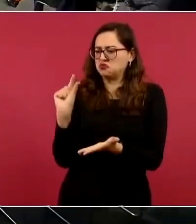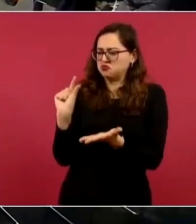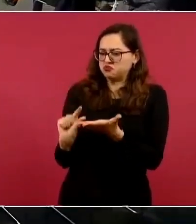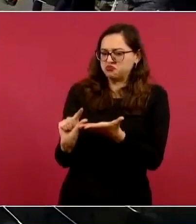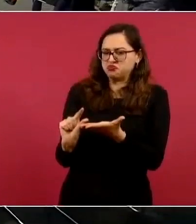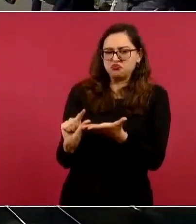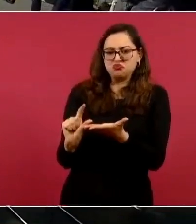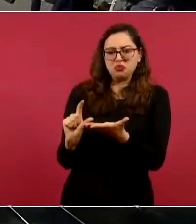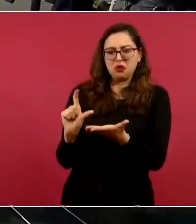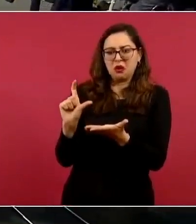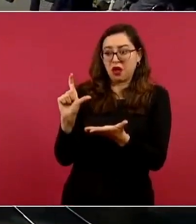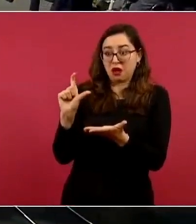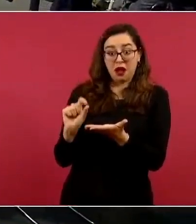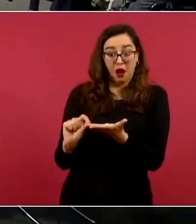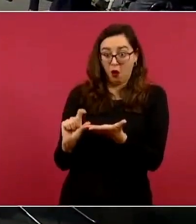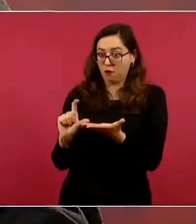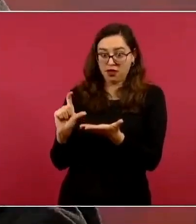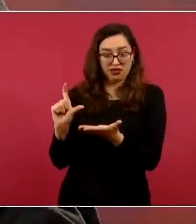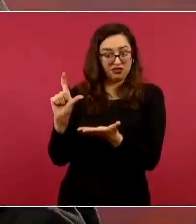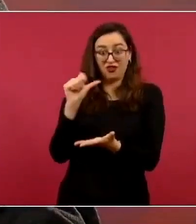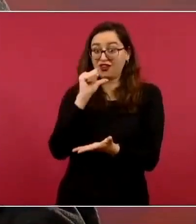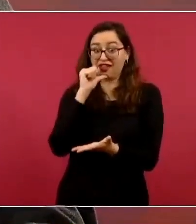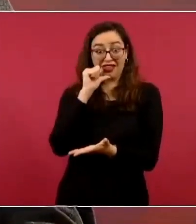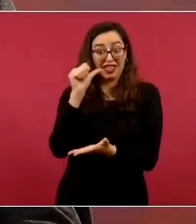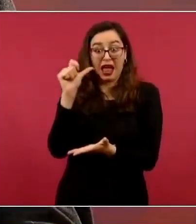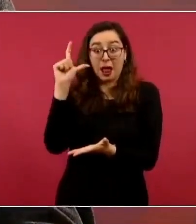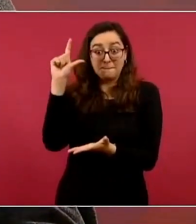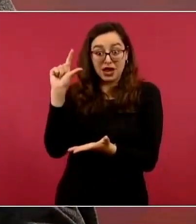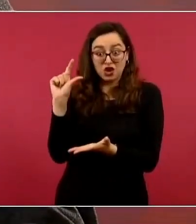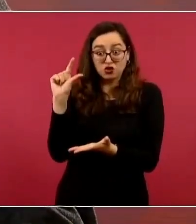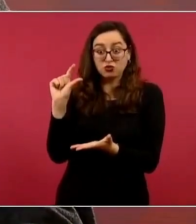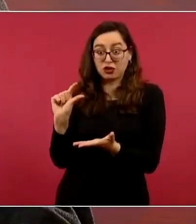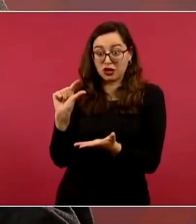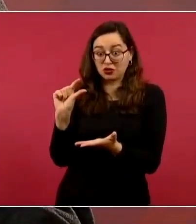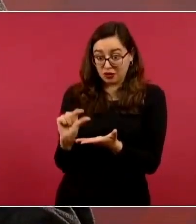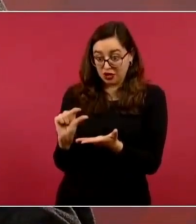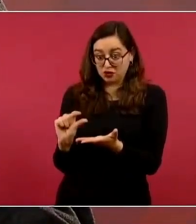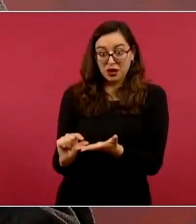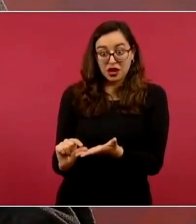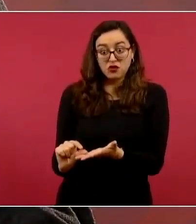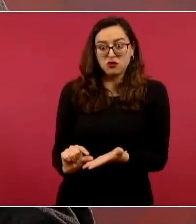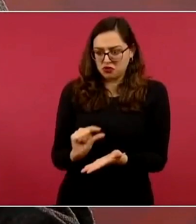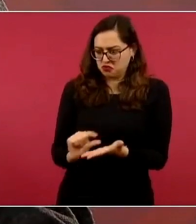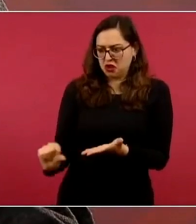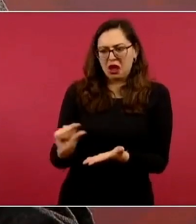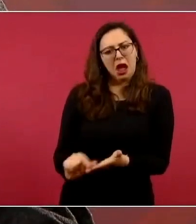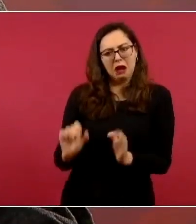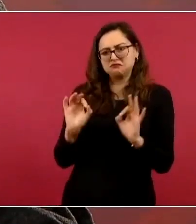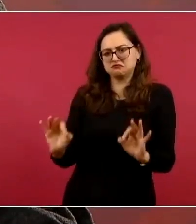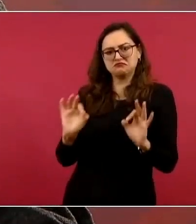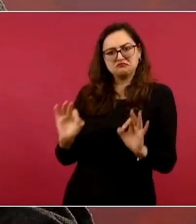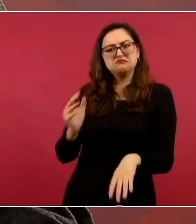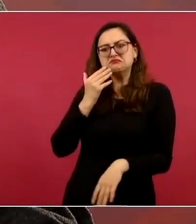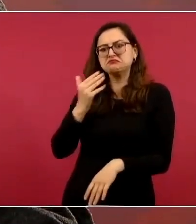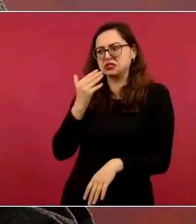no solo no aumentó, se redujo en términos reales.